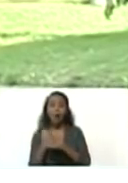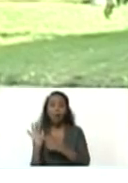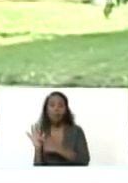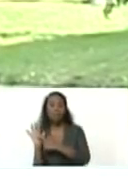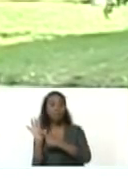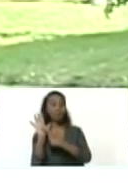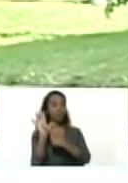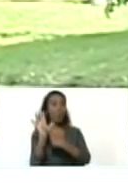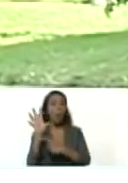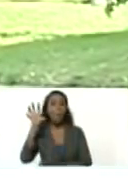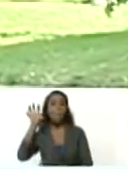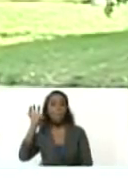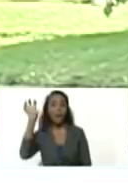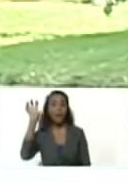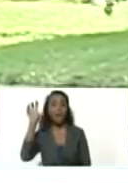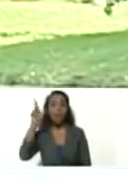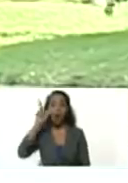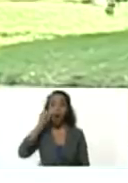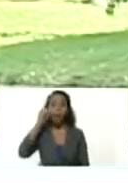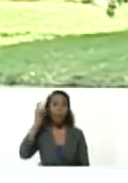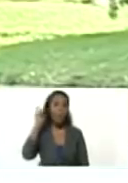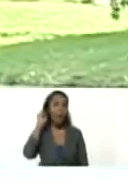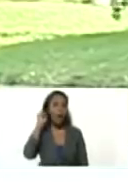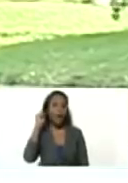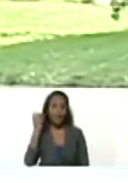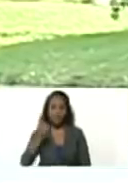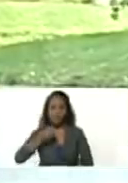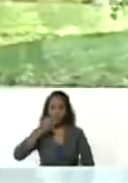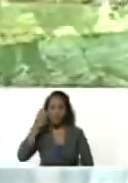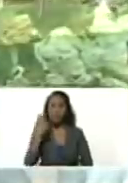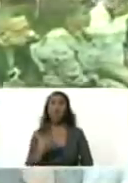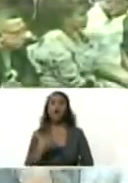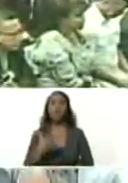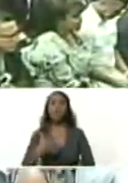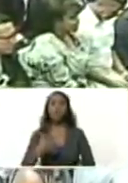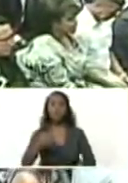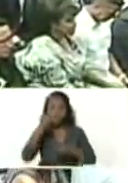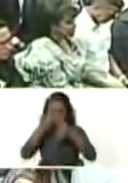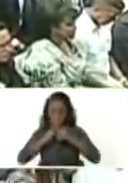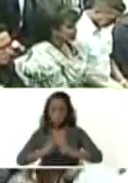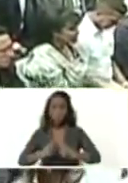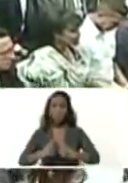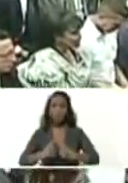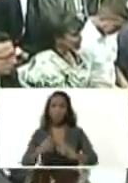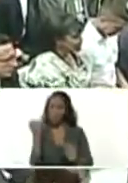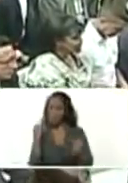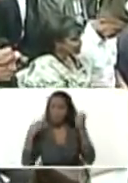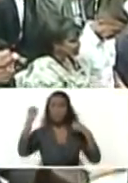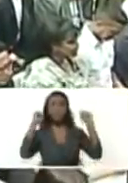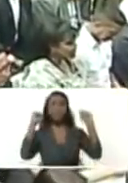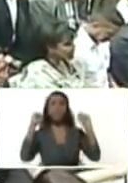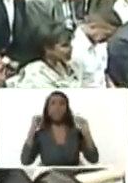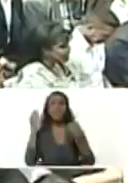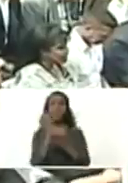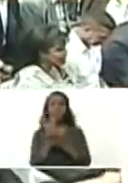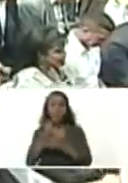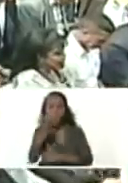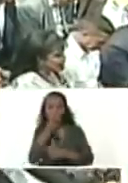un país de hombres y mujeres buenos, nobles, rebeldes, que buscan siempre la